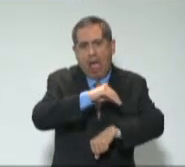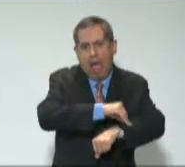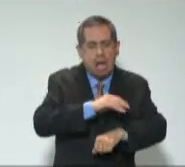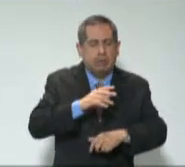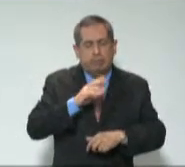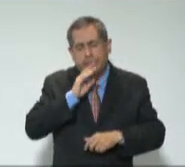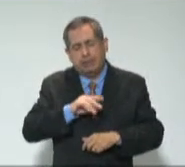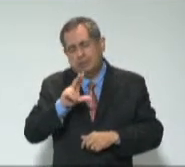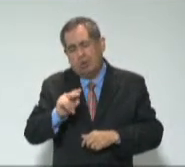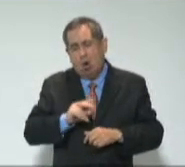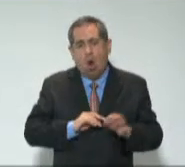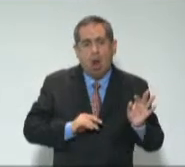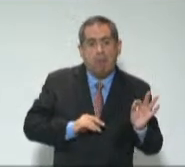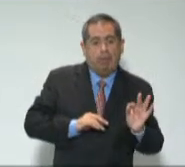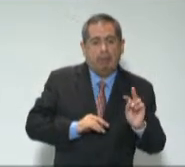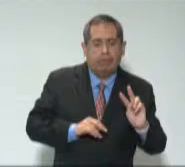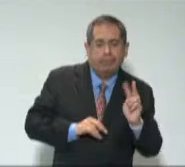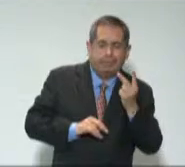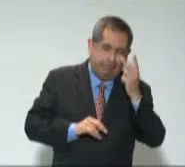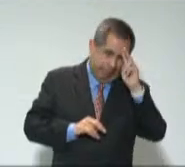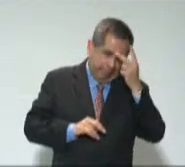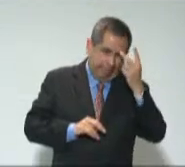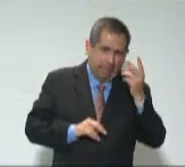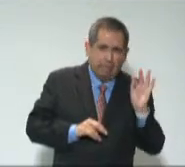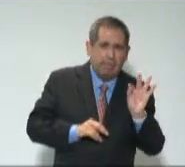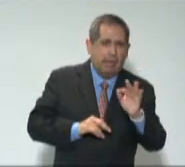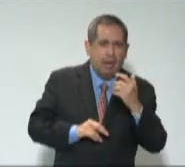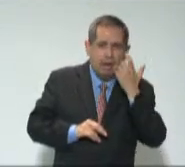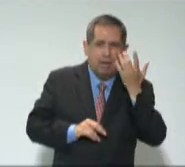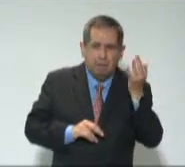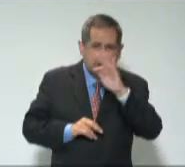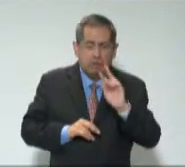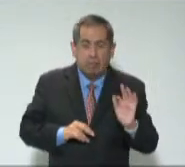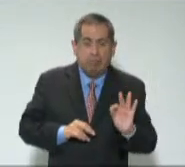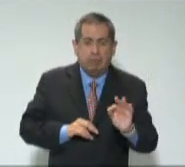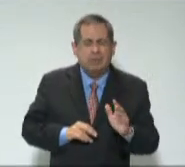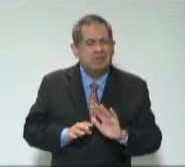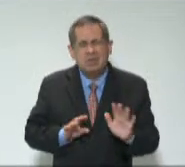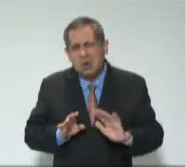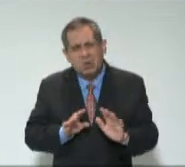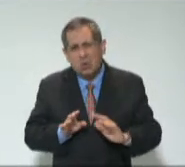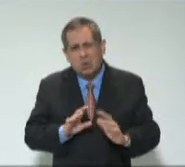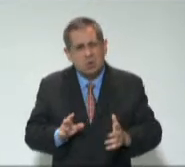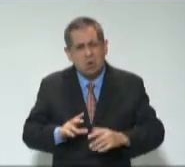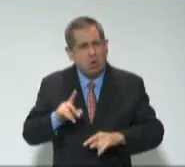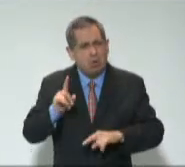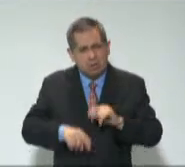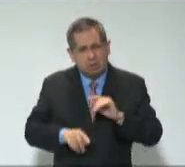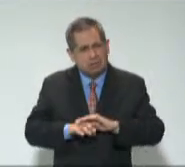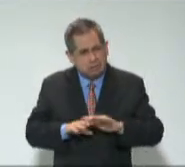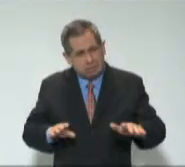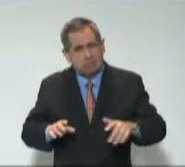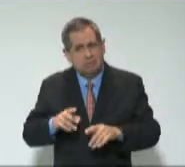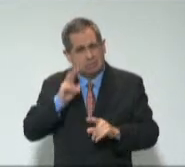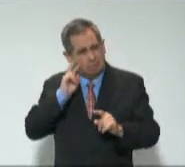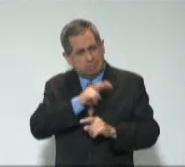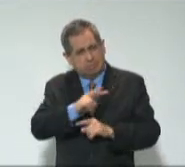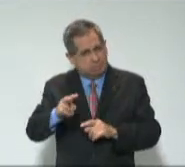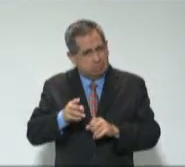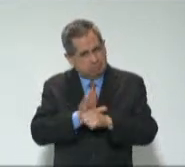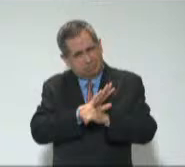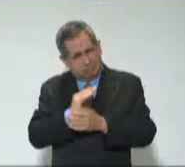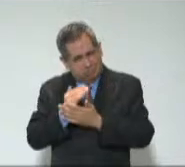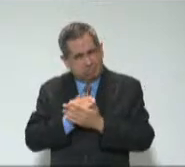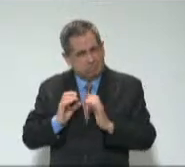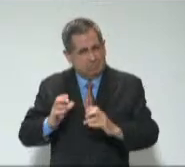desinformación o de información confusa sobre este cosas críticas que han sido eh vistas durante esta pandemia